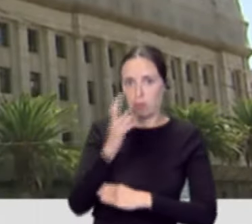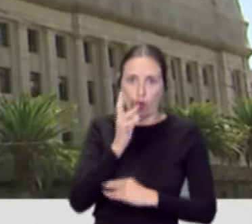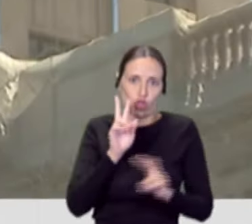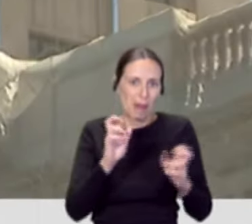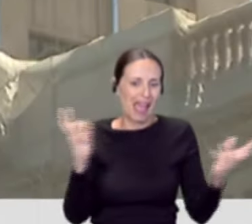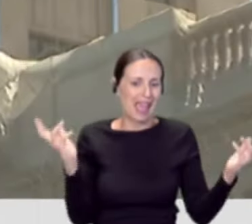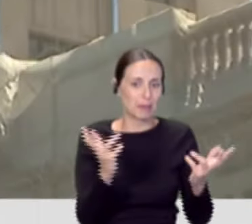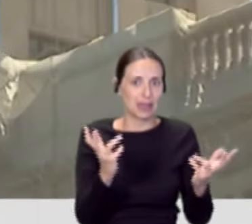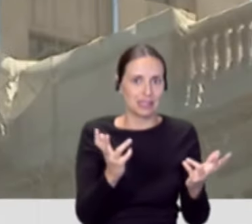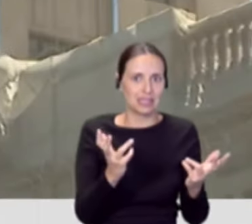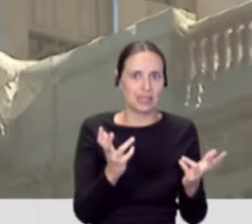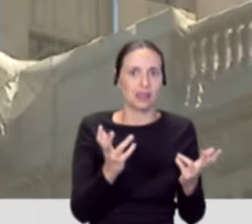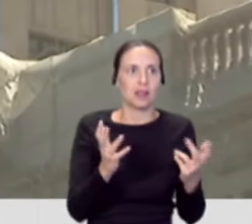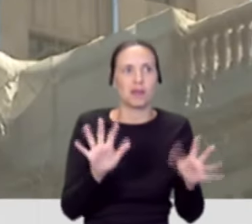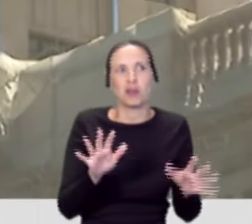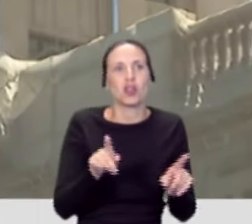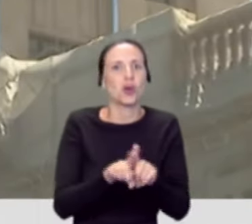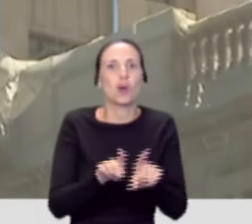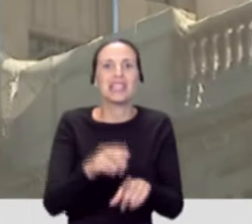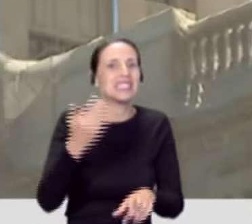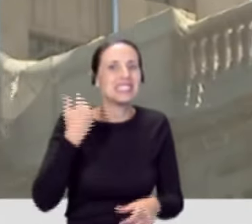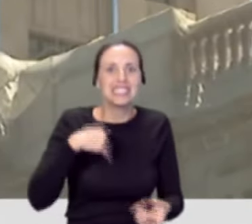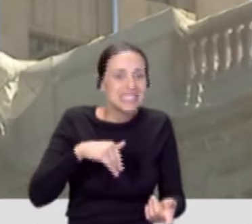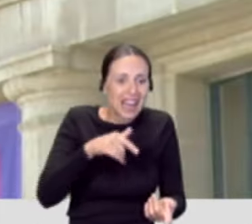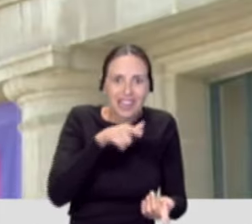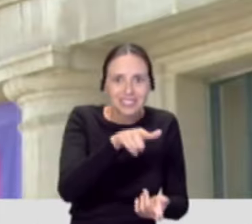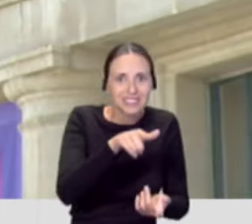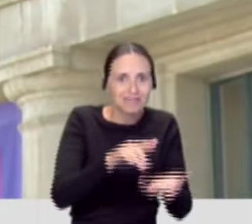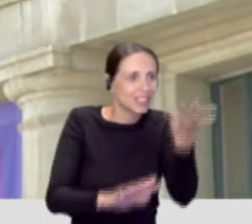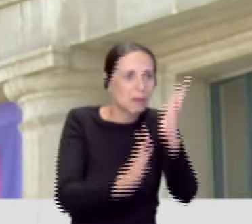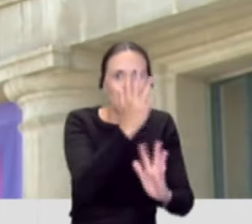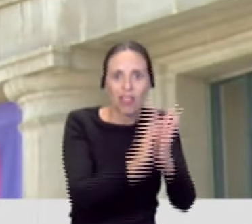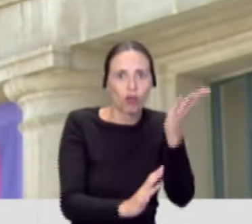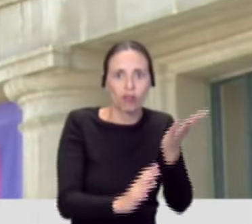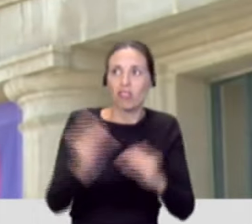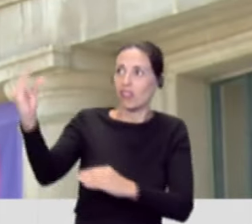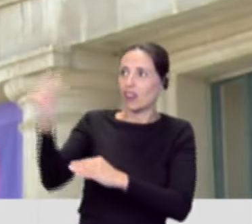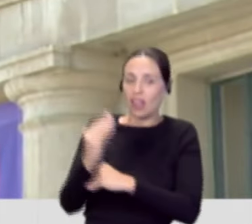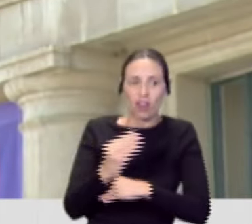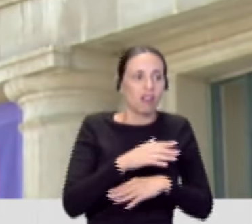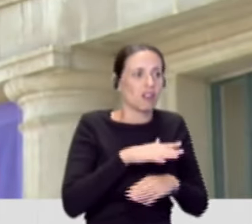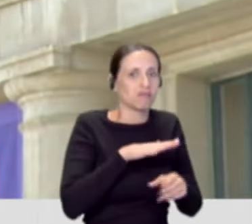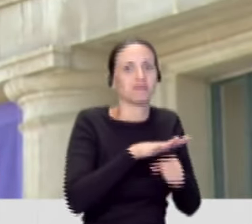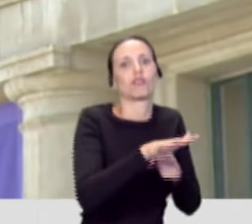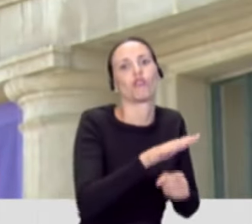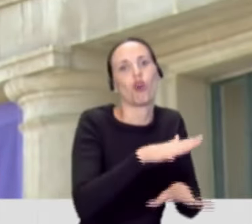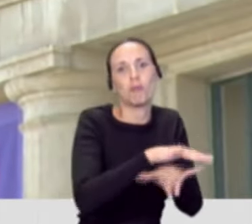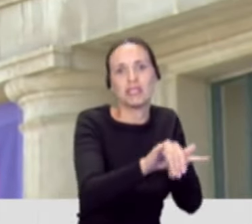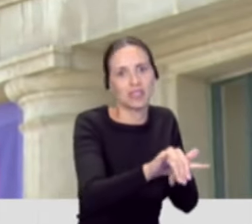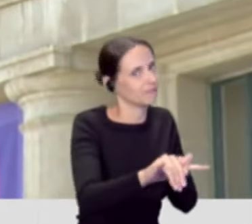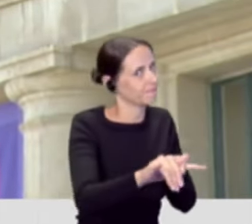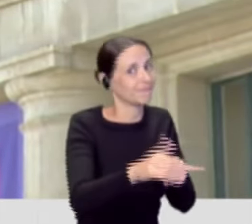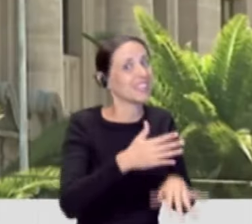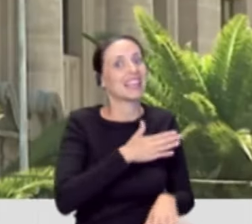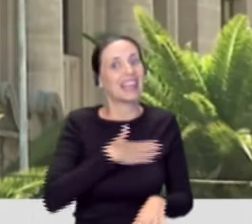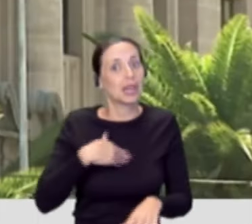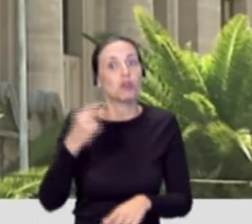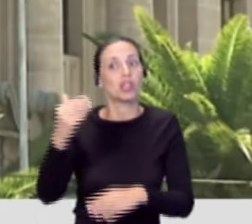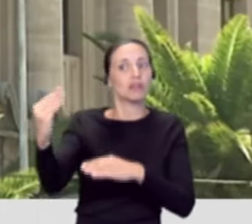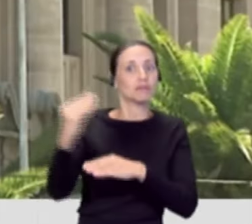pero es invertir en lo negro, es invertir en algo que ya está calcinado. Nosotros lo que queremos es adelantarnos a la jugada y que haya presupuesto